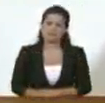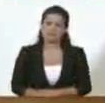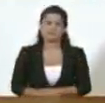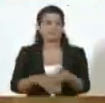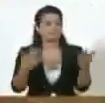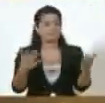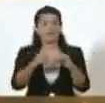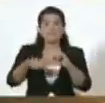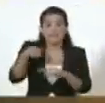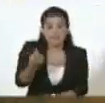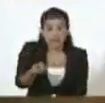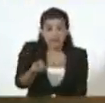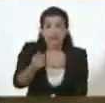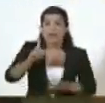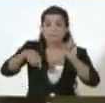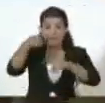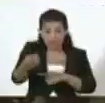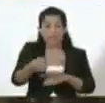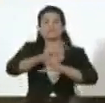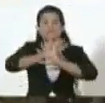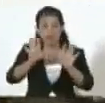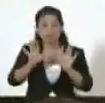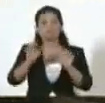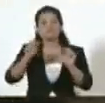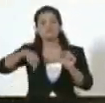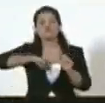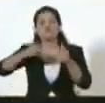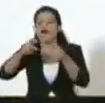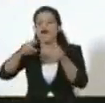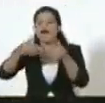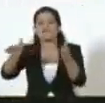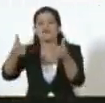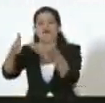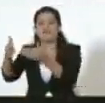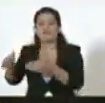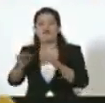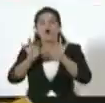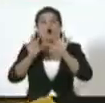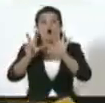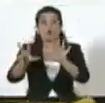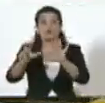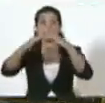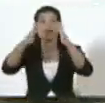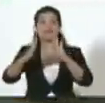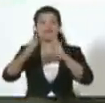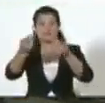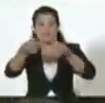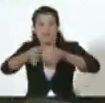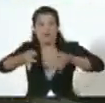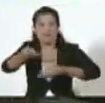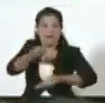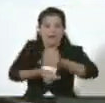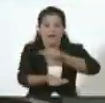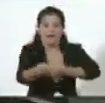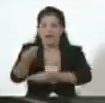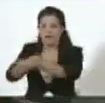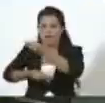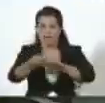Así que mañana abren las primeras 8 casas de cambio y vamos a